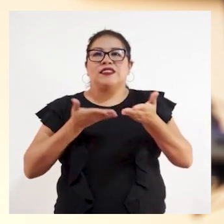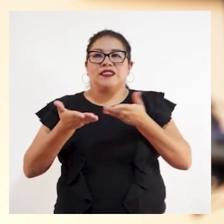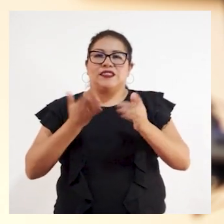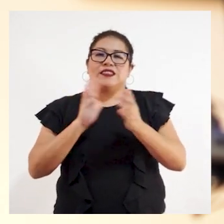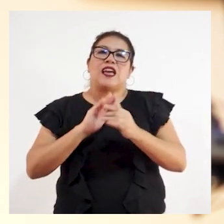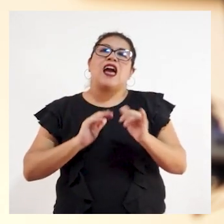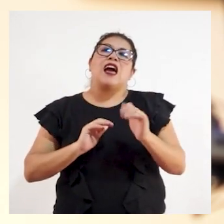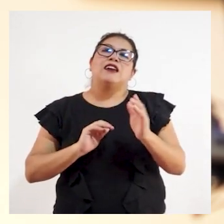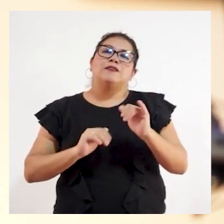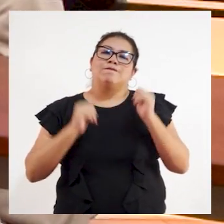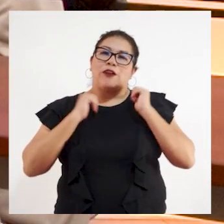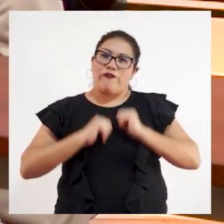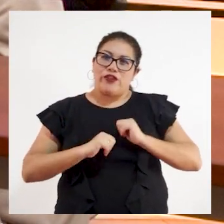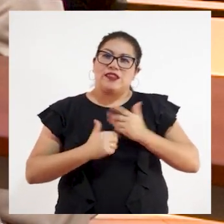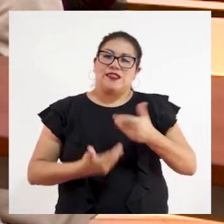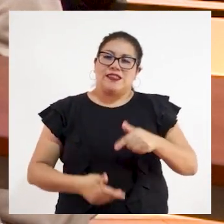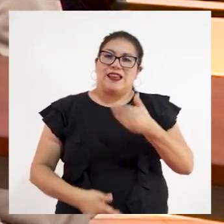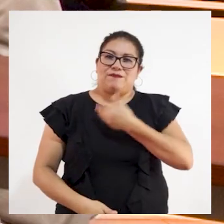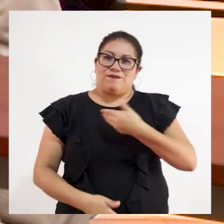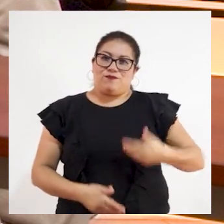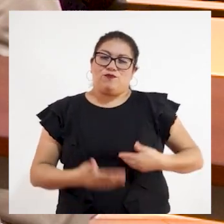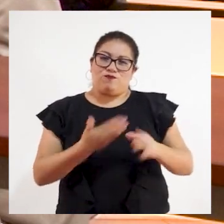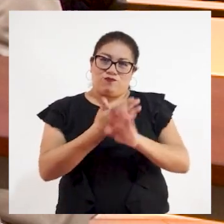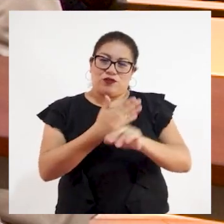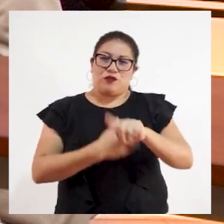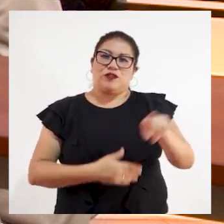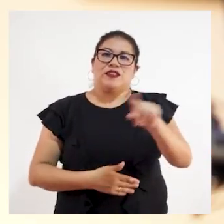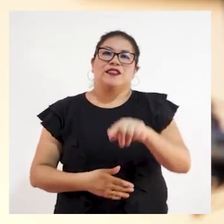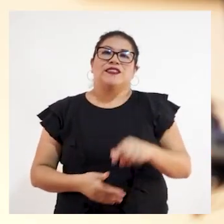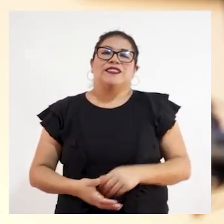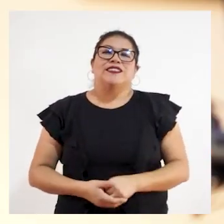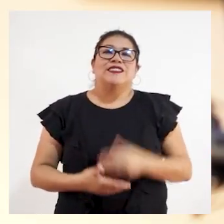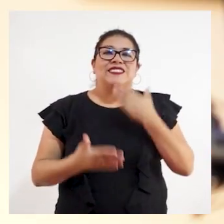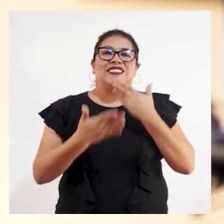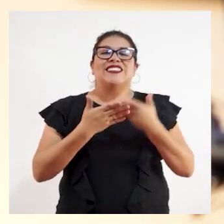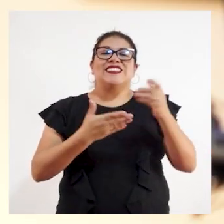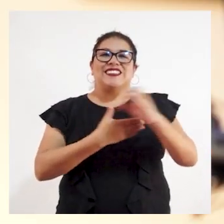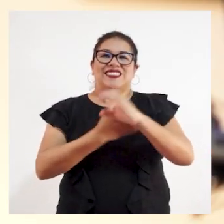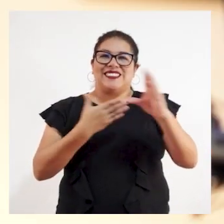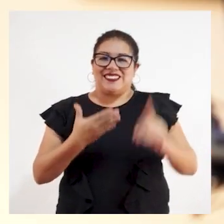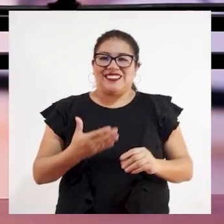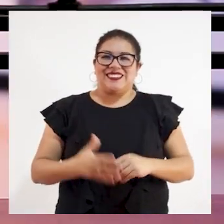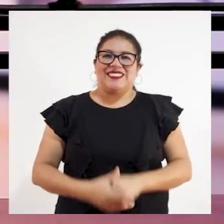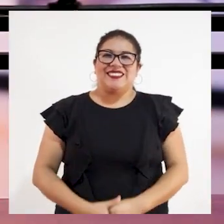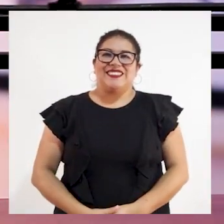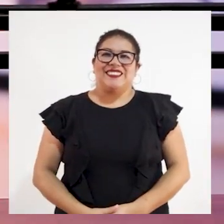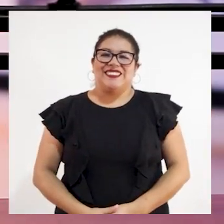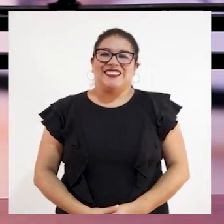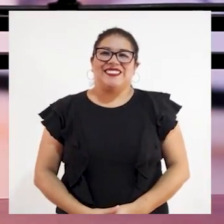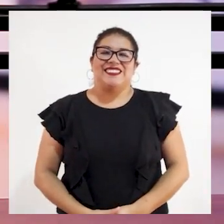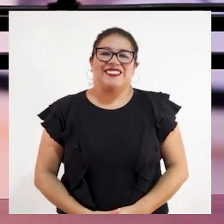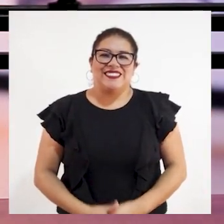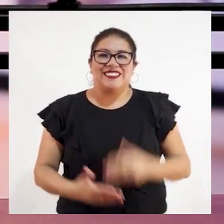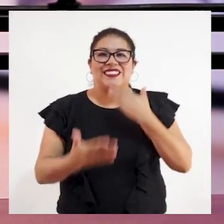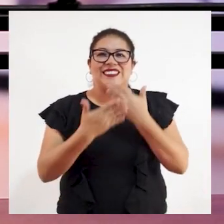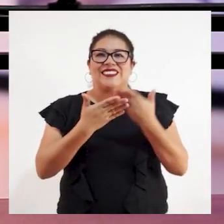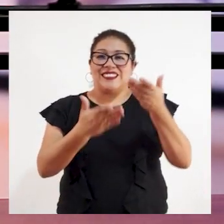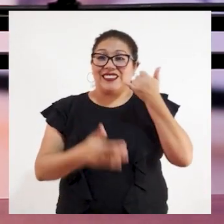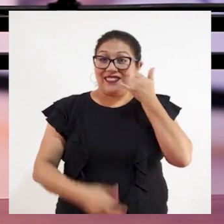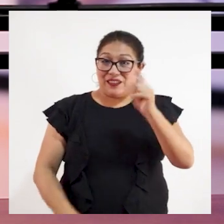del servicio de la defensa pública. Muchísimas gracias a usted. Gracias, y a doctora, CONADIS por estar con nosotros. Ya saben, amigos, no se